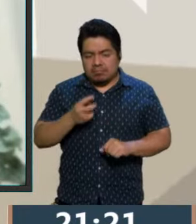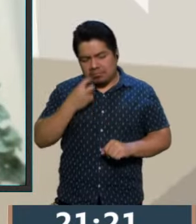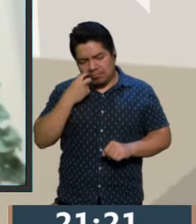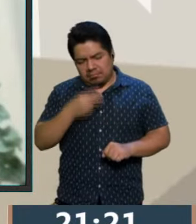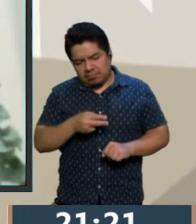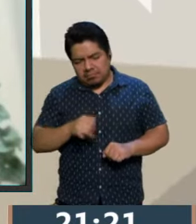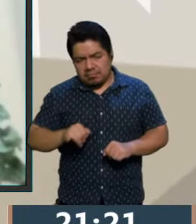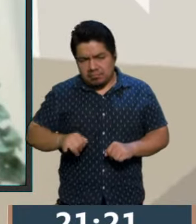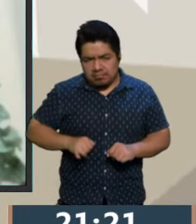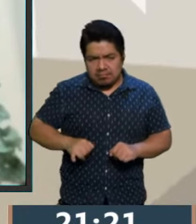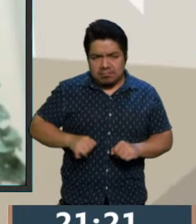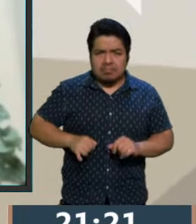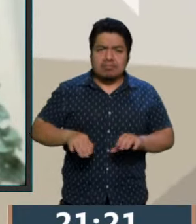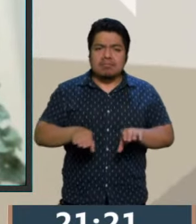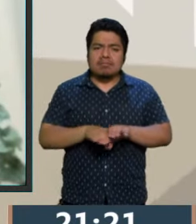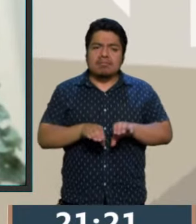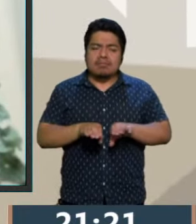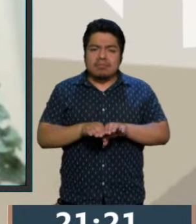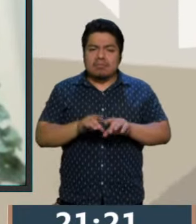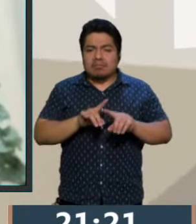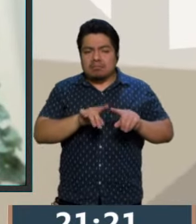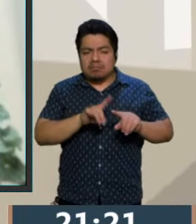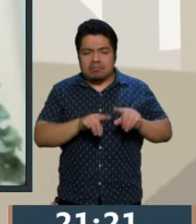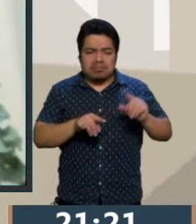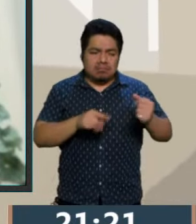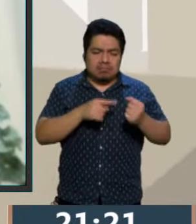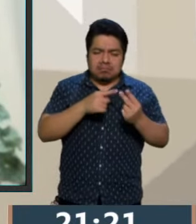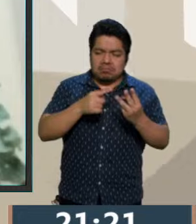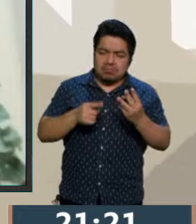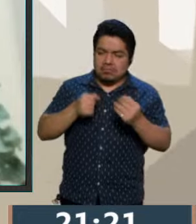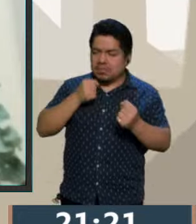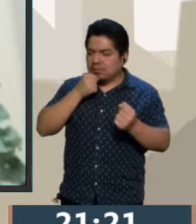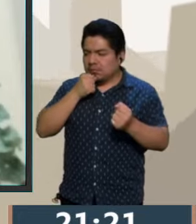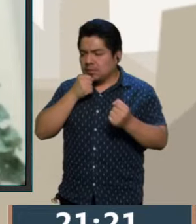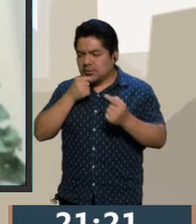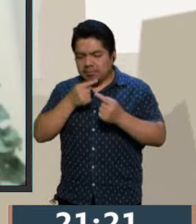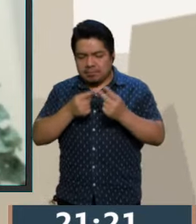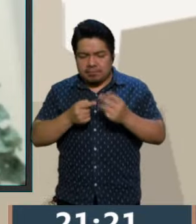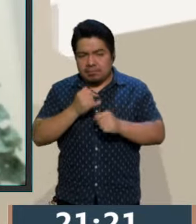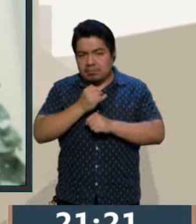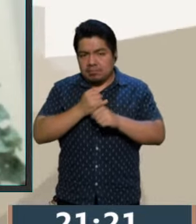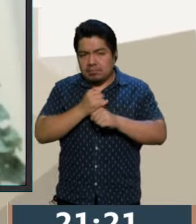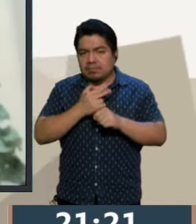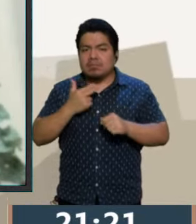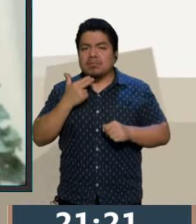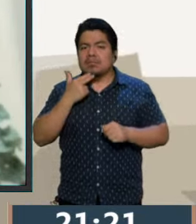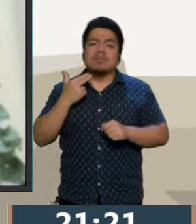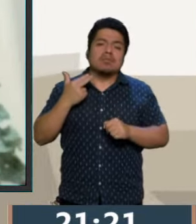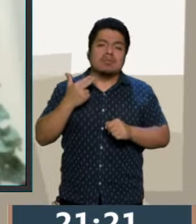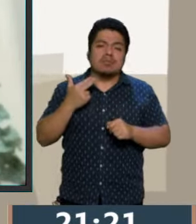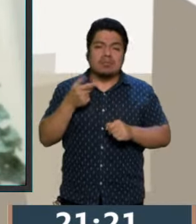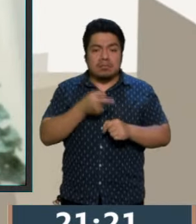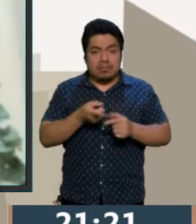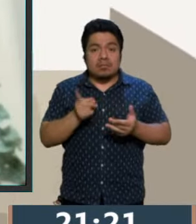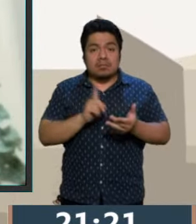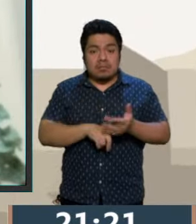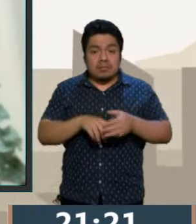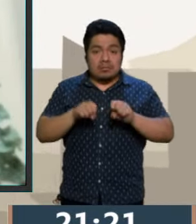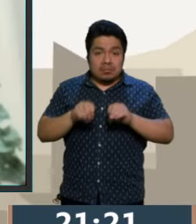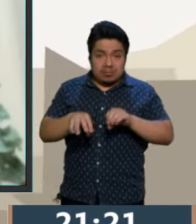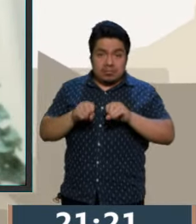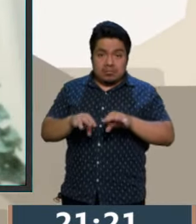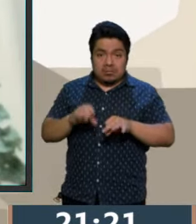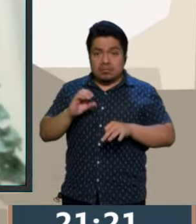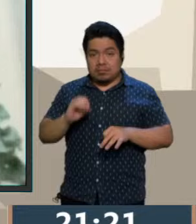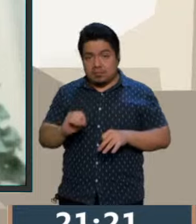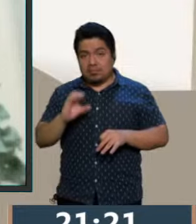interesante esta situación. Hay versiones periodísticas que apuntan que el suicidio se comete desde la oficina de